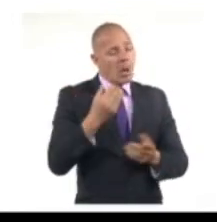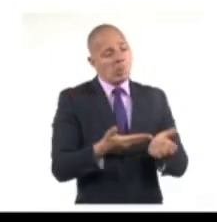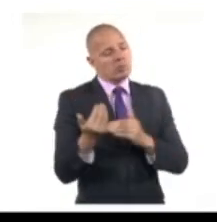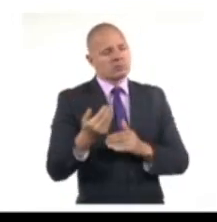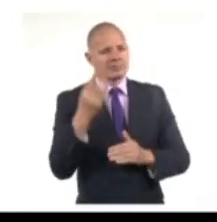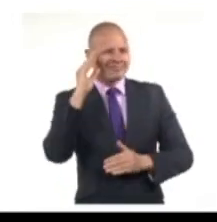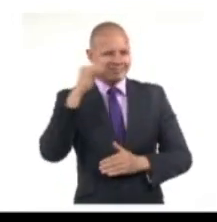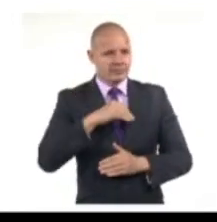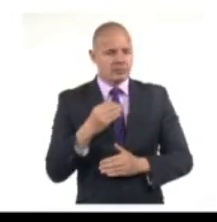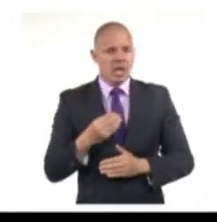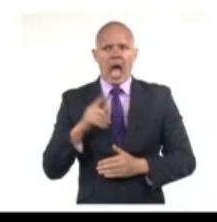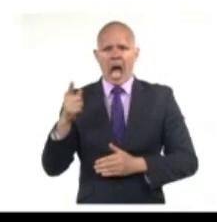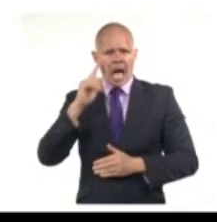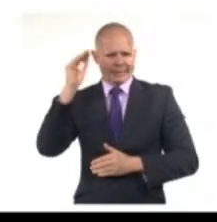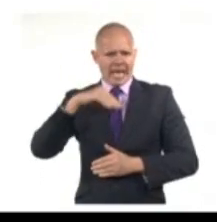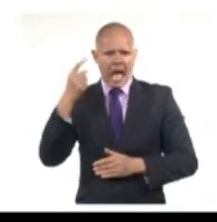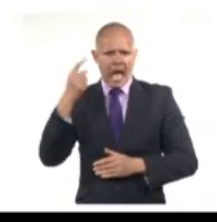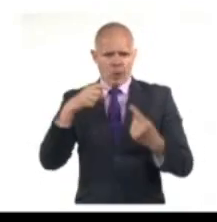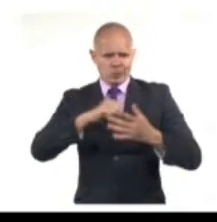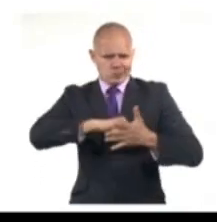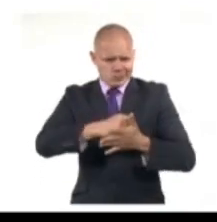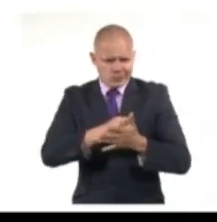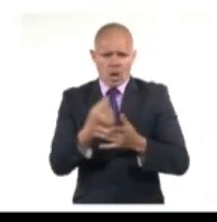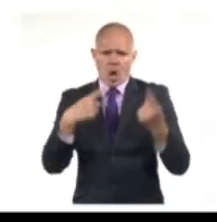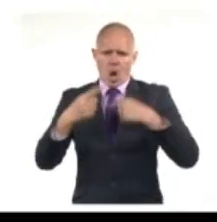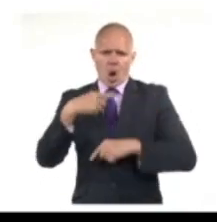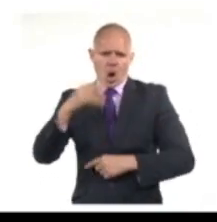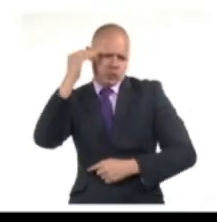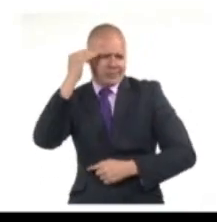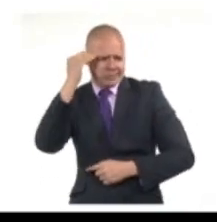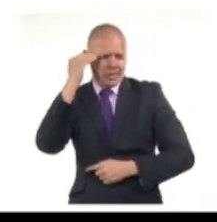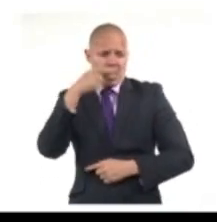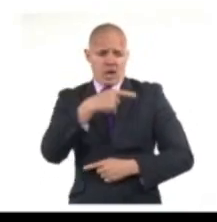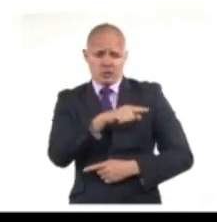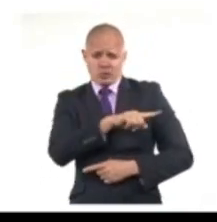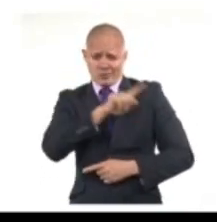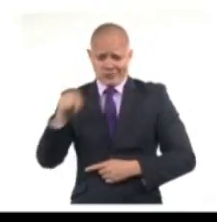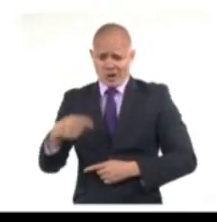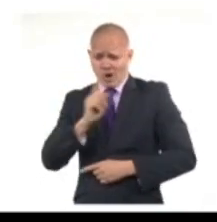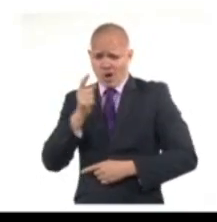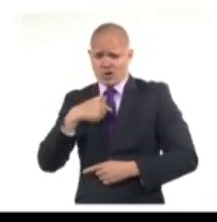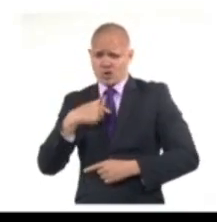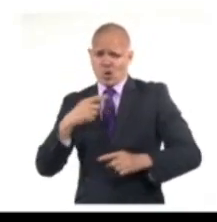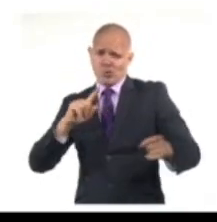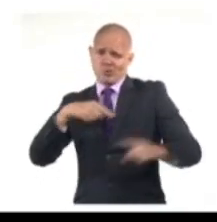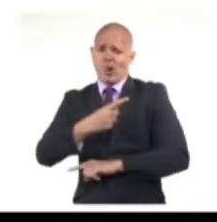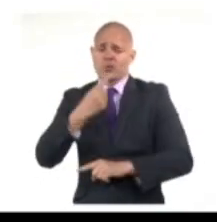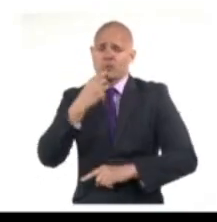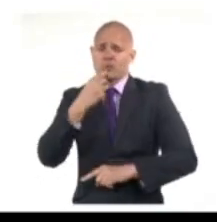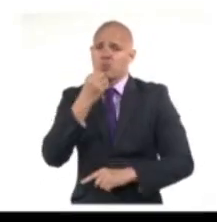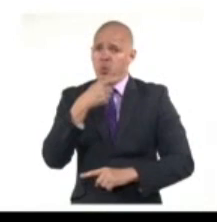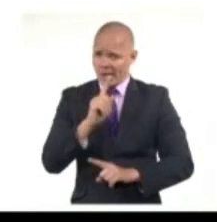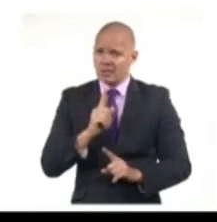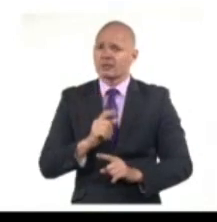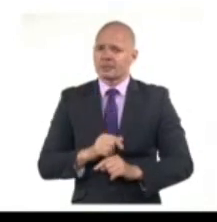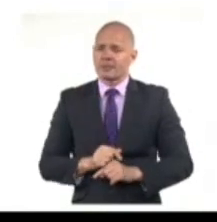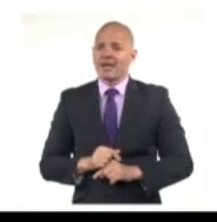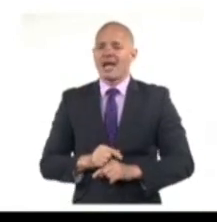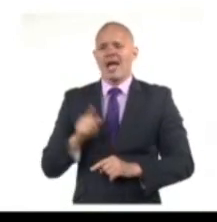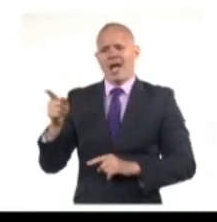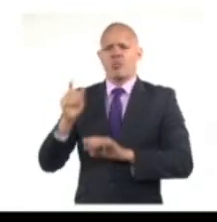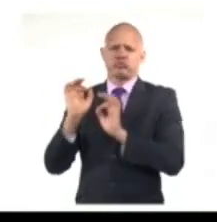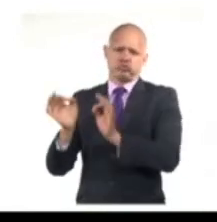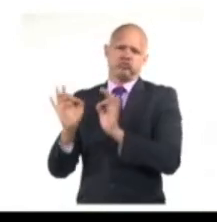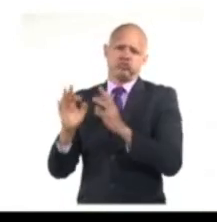incluyeron presiones inmurales, chantajes, amenazas y sucias maniobras de engaño. Son prácticas habituales del imperialismo que